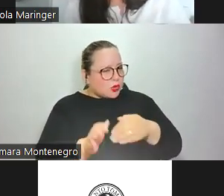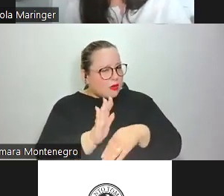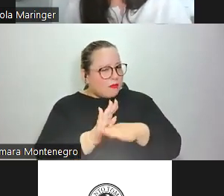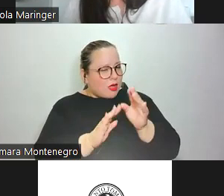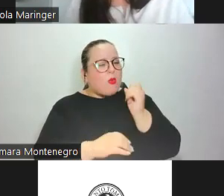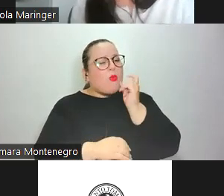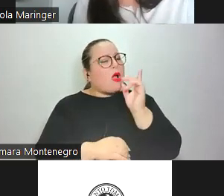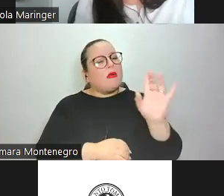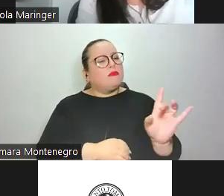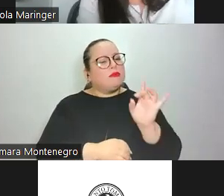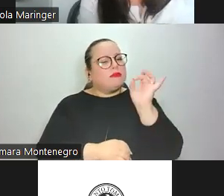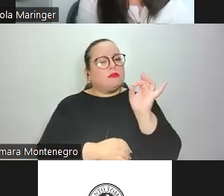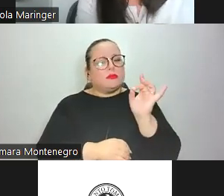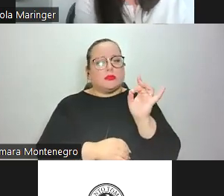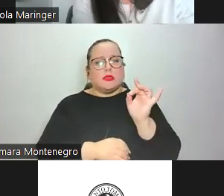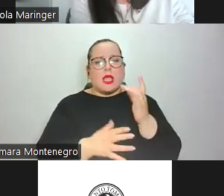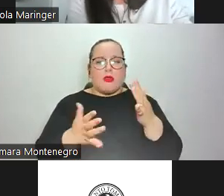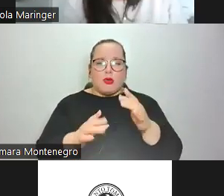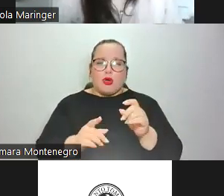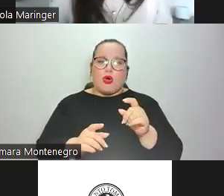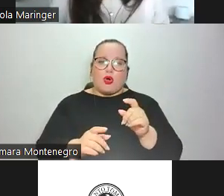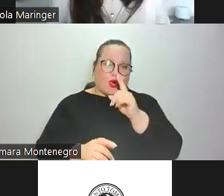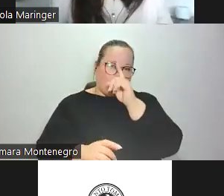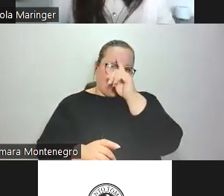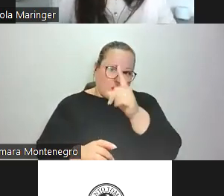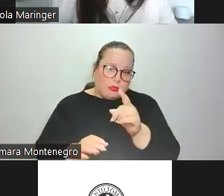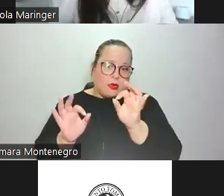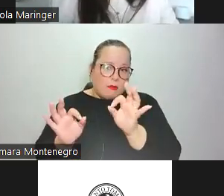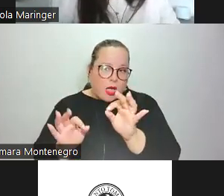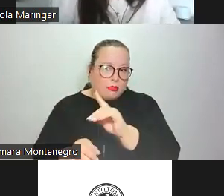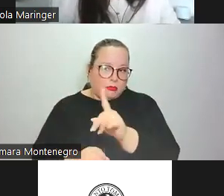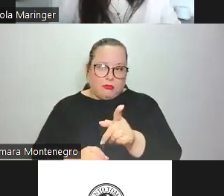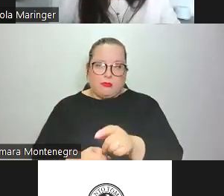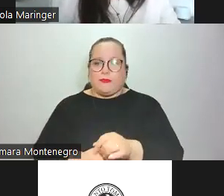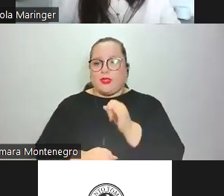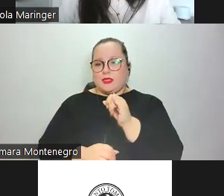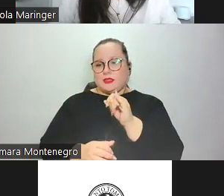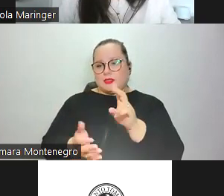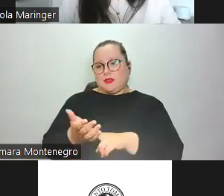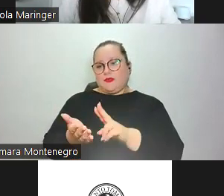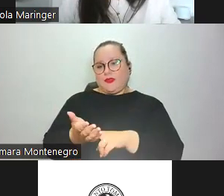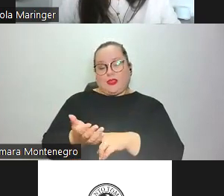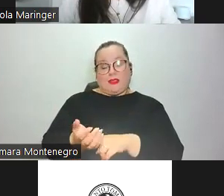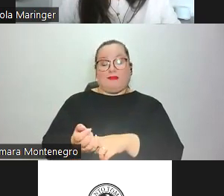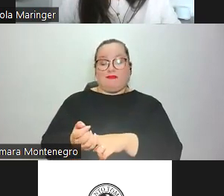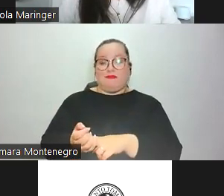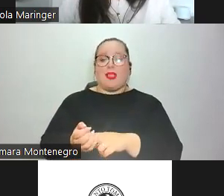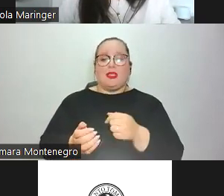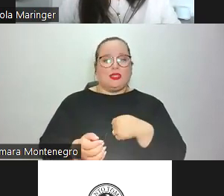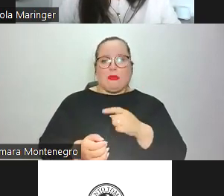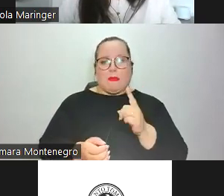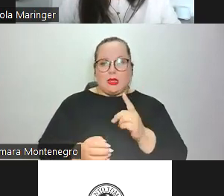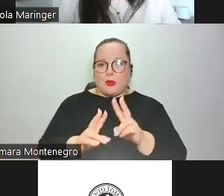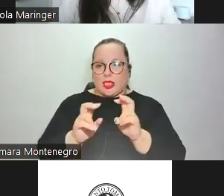hoy, que no era la más común hace unos años? Oye, sí, en verdad, y bueno, a mí me pasó algo muy particular,